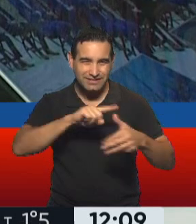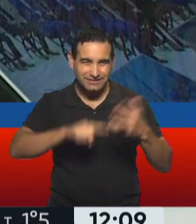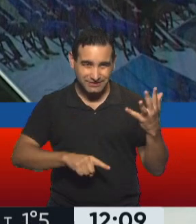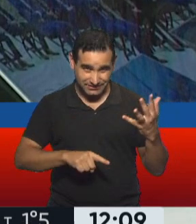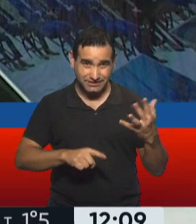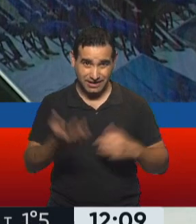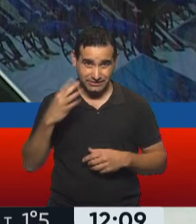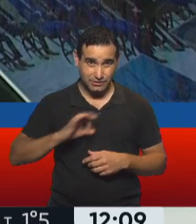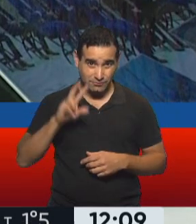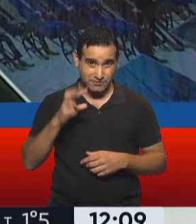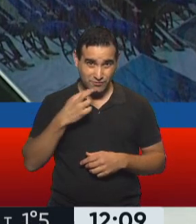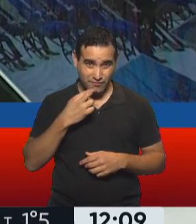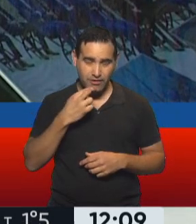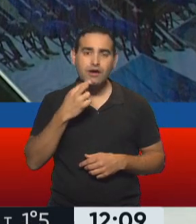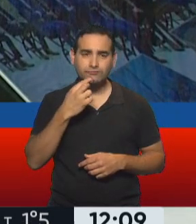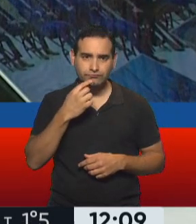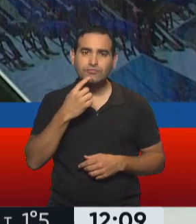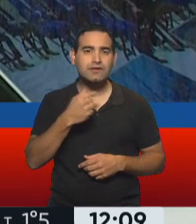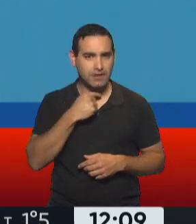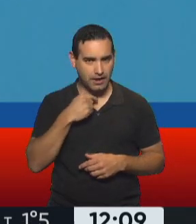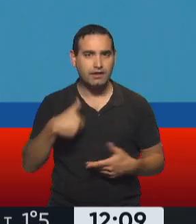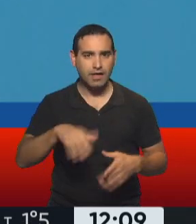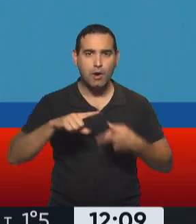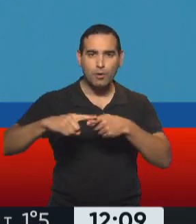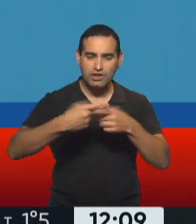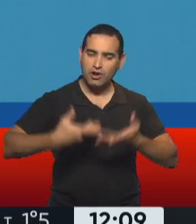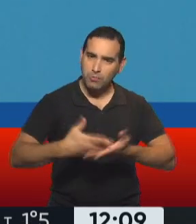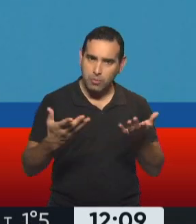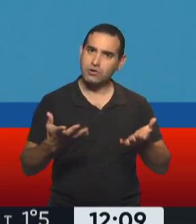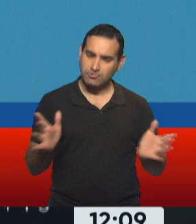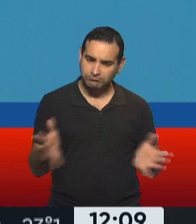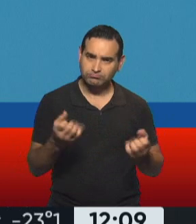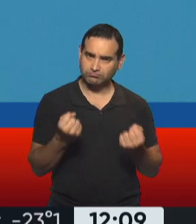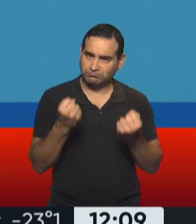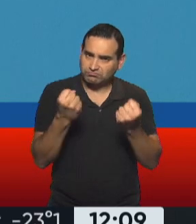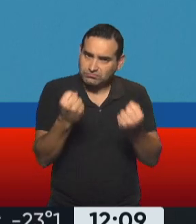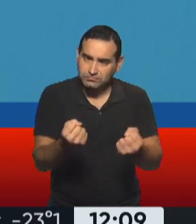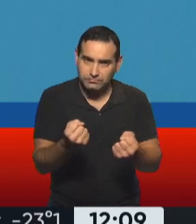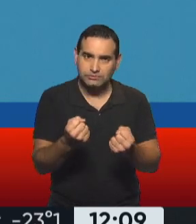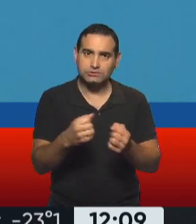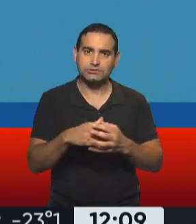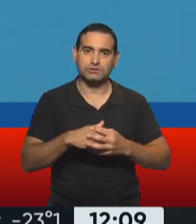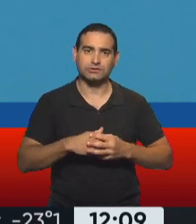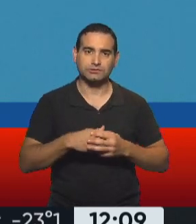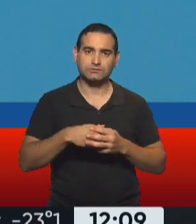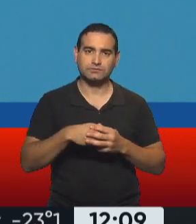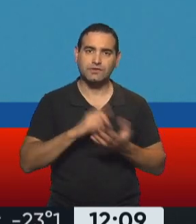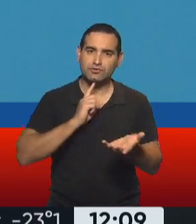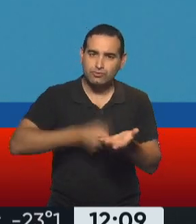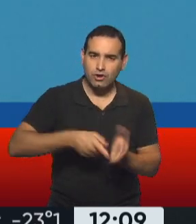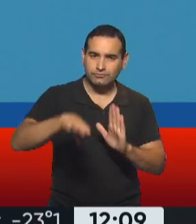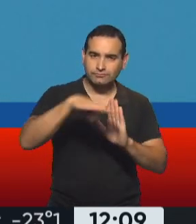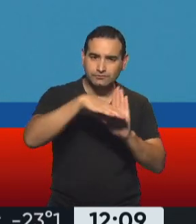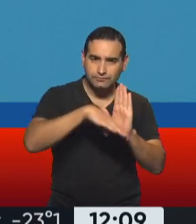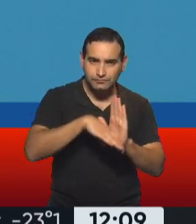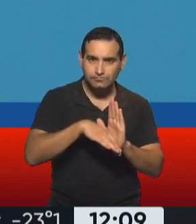2019, de volver a darle músculo a la política pública, de volver a darle músculo a las herramientas de política pública, de volver a darle